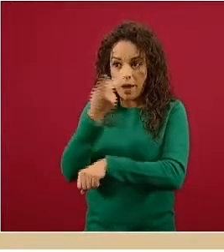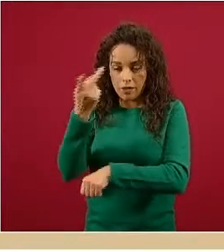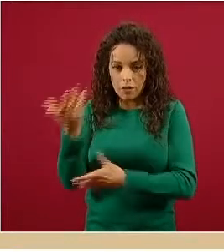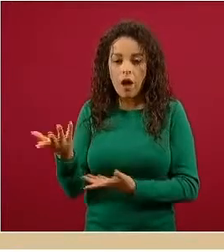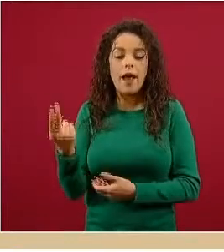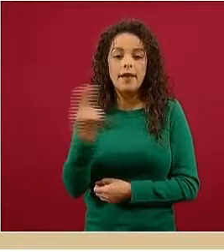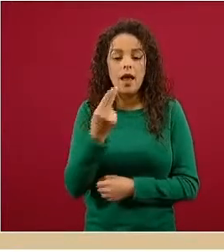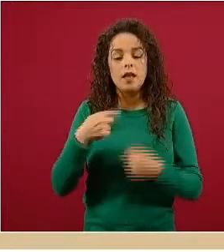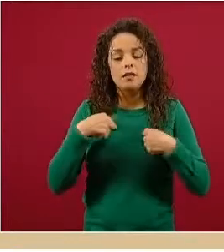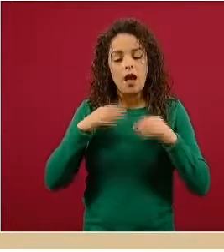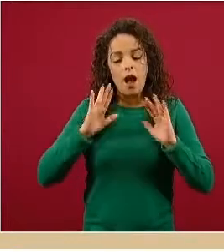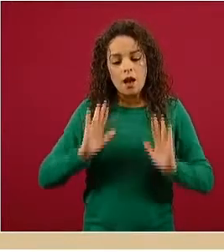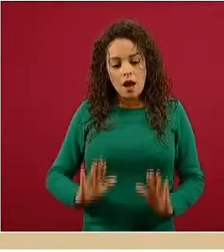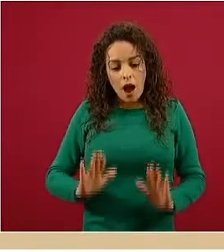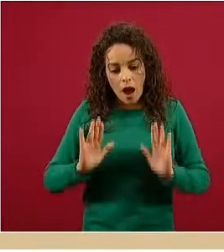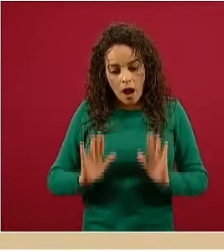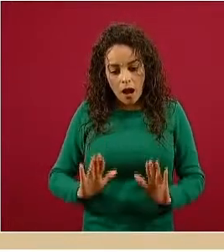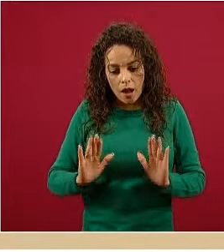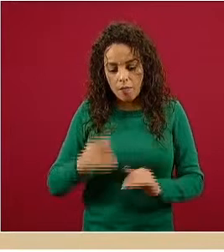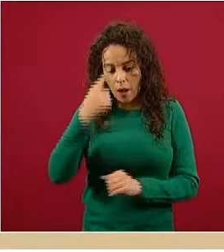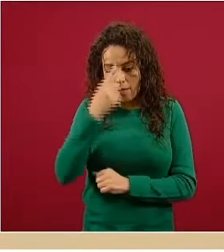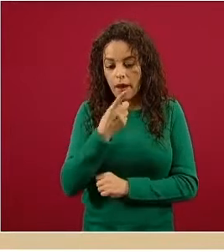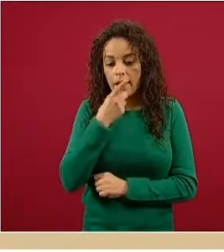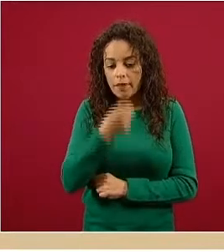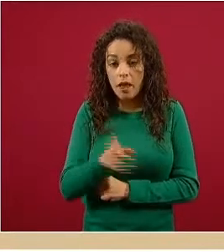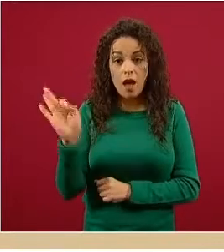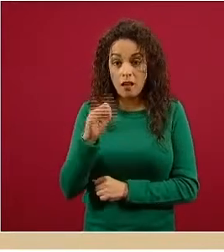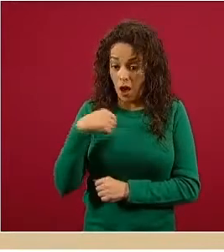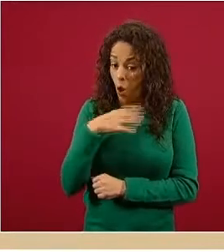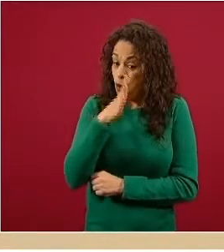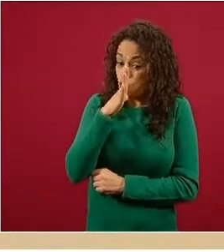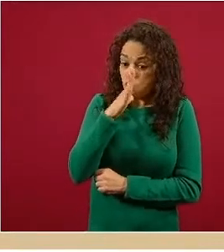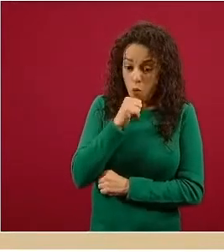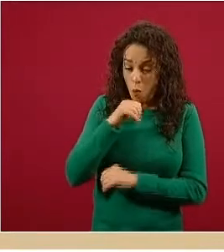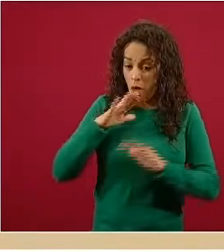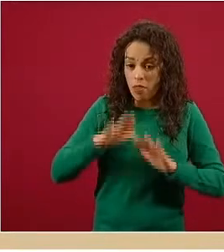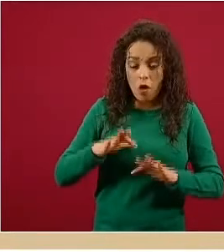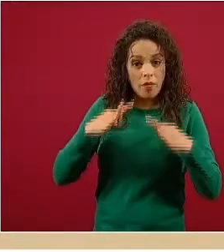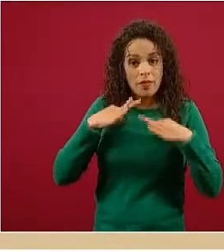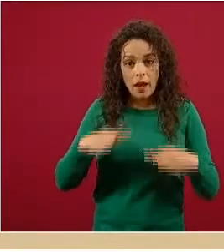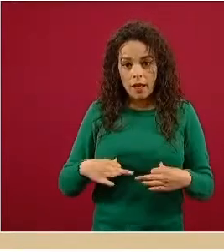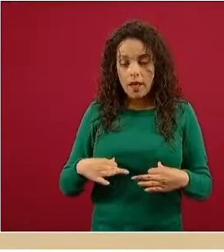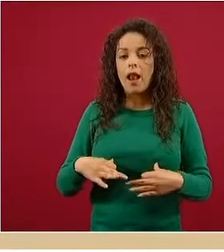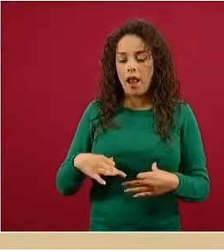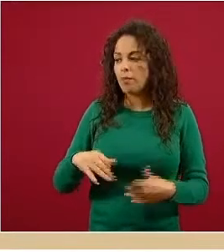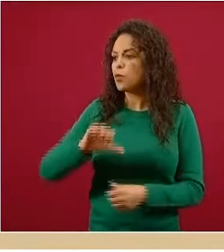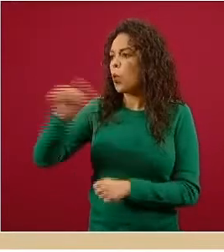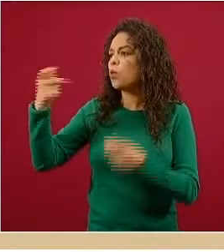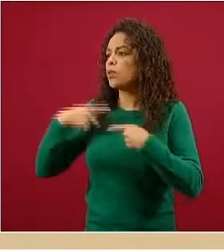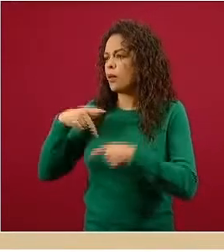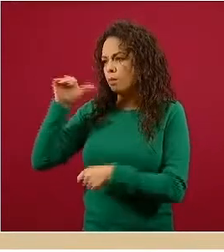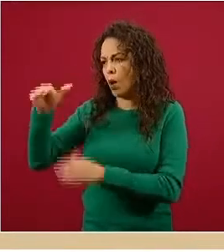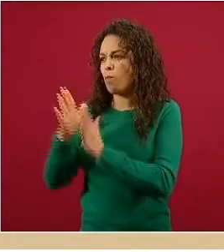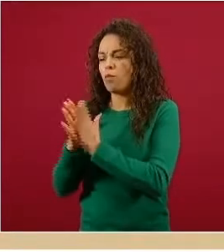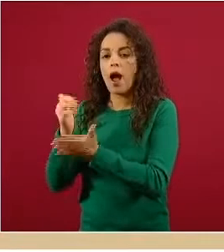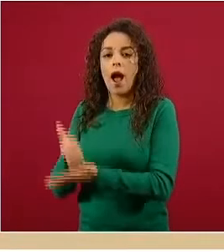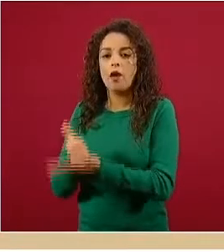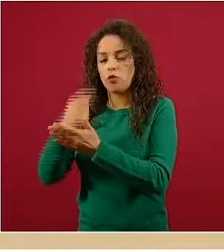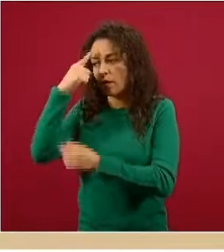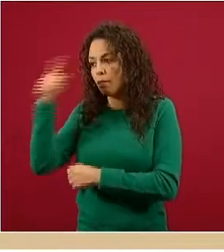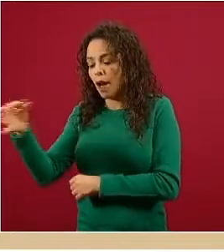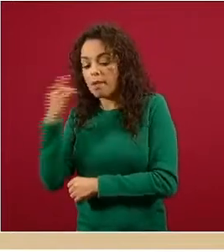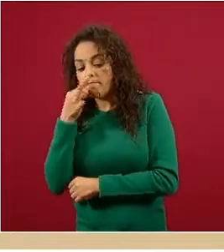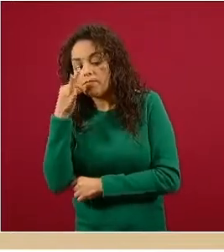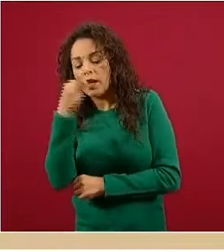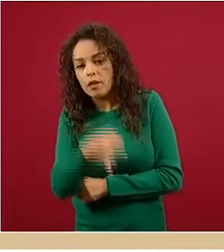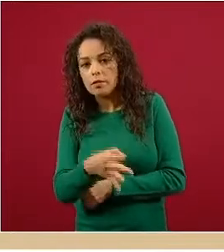¿Qué pasa con los niños? Bueno, siempre surgen las dudas. ¿Qué pasa cuando hay una muerte, una pérdida